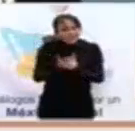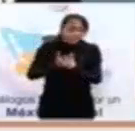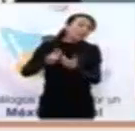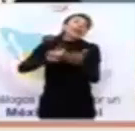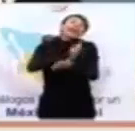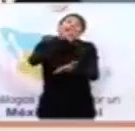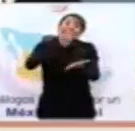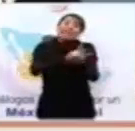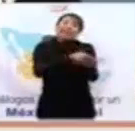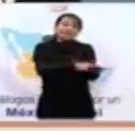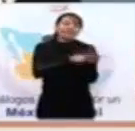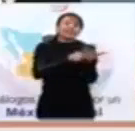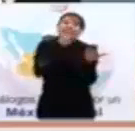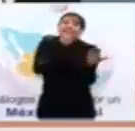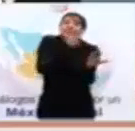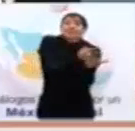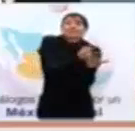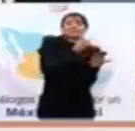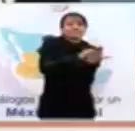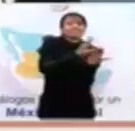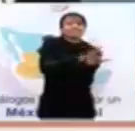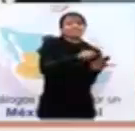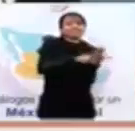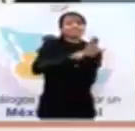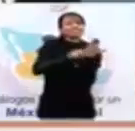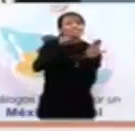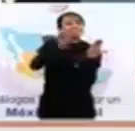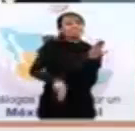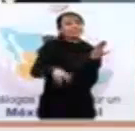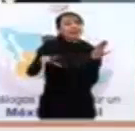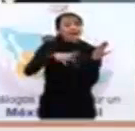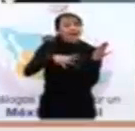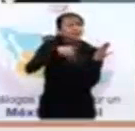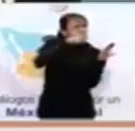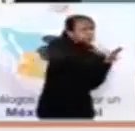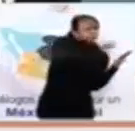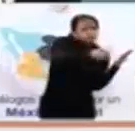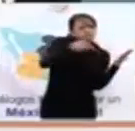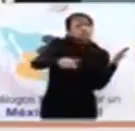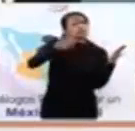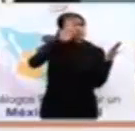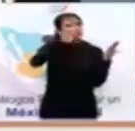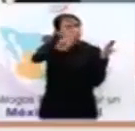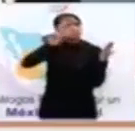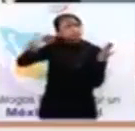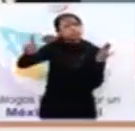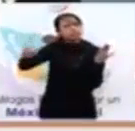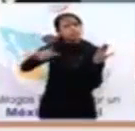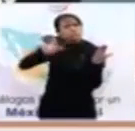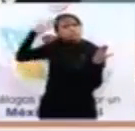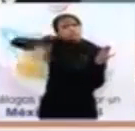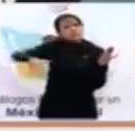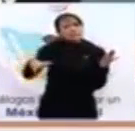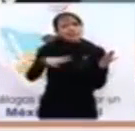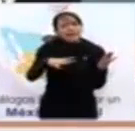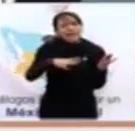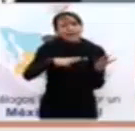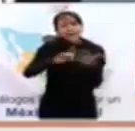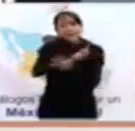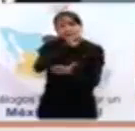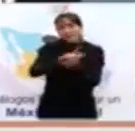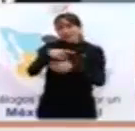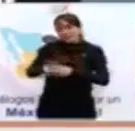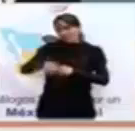reconoce realmente en la punta de la concepción del desarrollo rural en América Latina, la ley mexicana